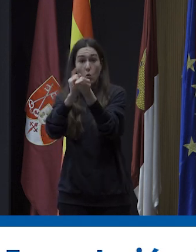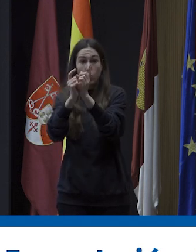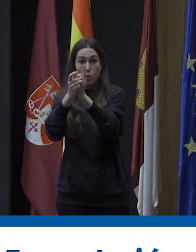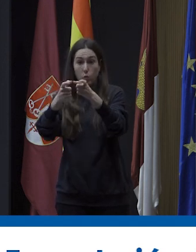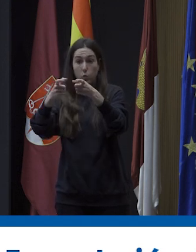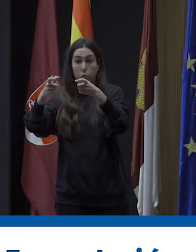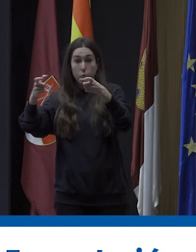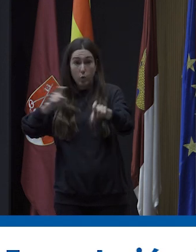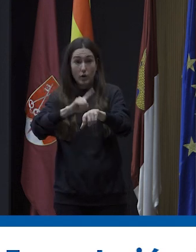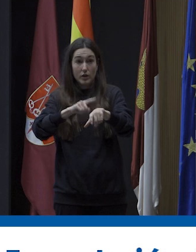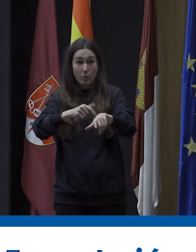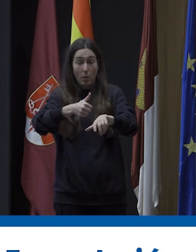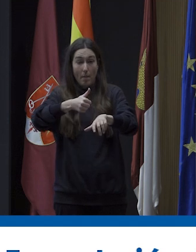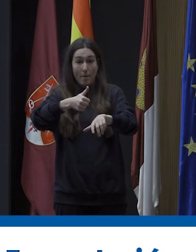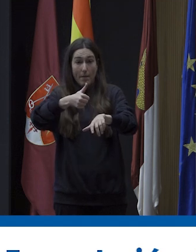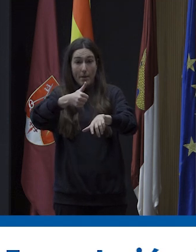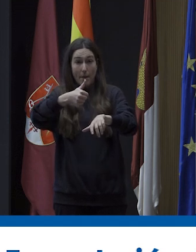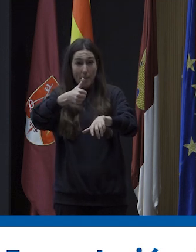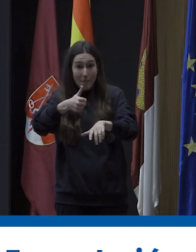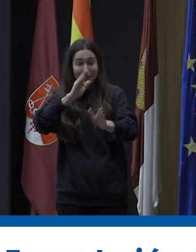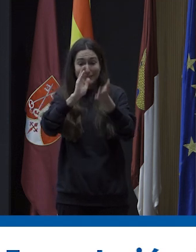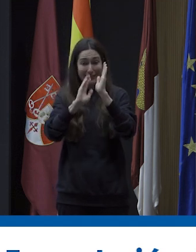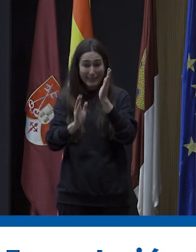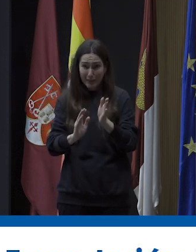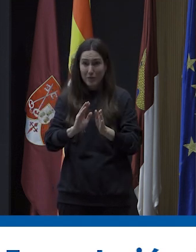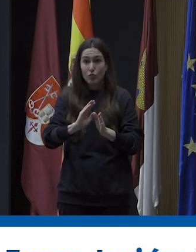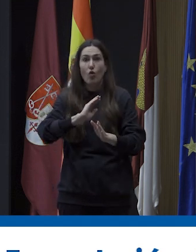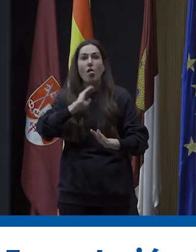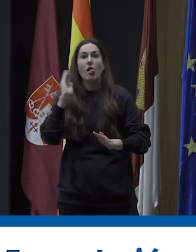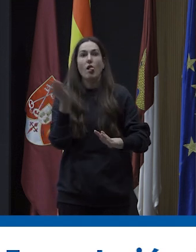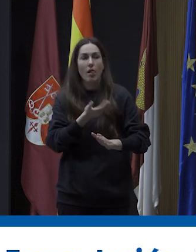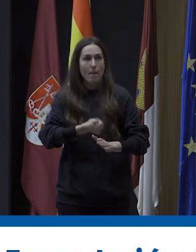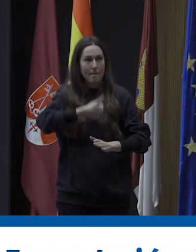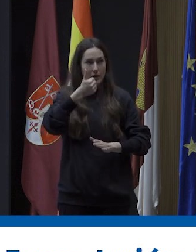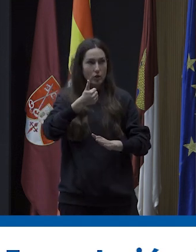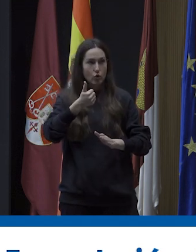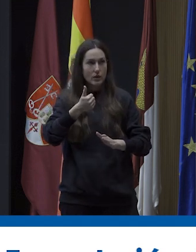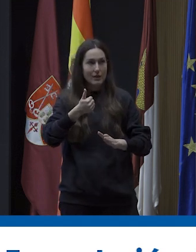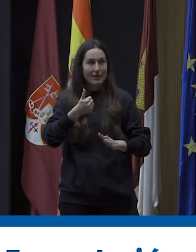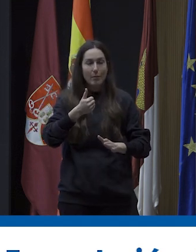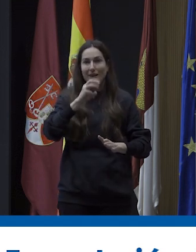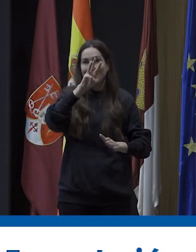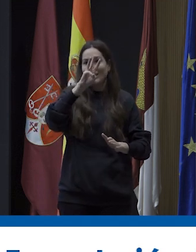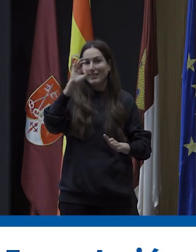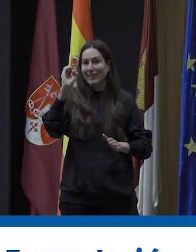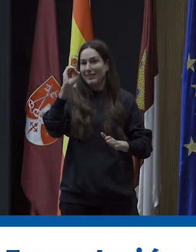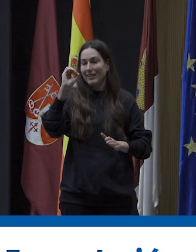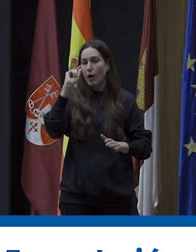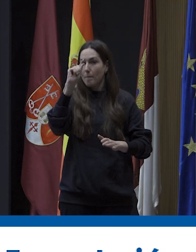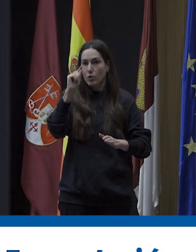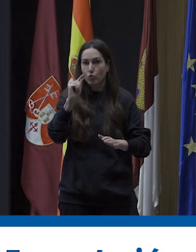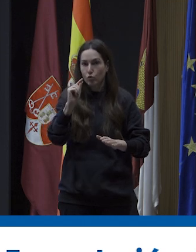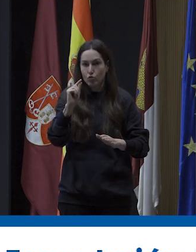Cuanto más tarde, más ineficaz va a ser el tratamiento. Lo ideal es que se aplique en la primera media hora. ¿Eso qué significa? Que